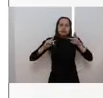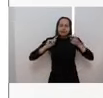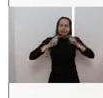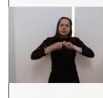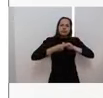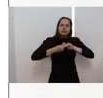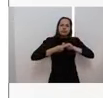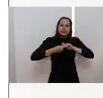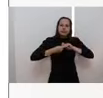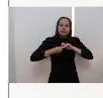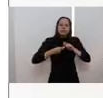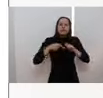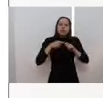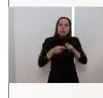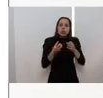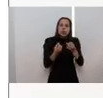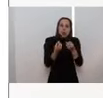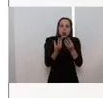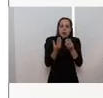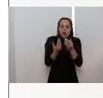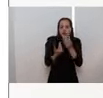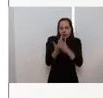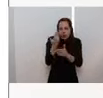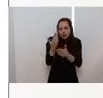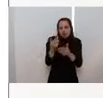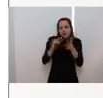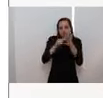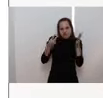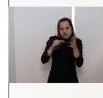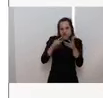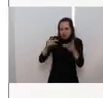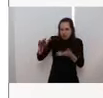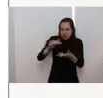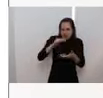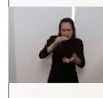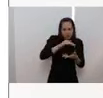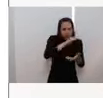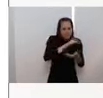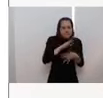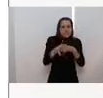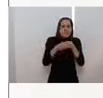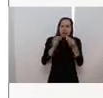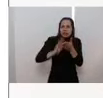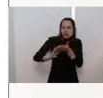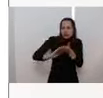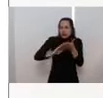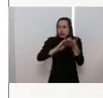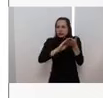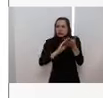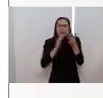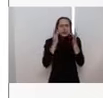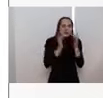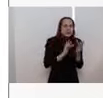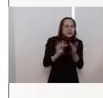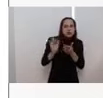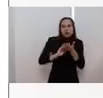con la adquisición de nuevos equipos y el mantenimiento de su infraestructura la subestación eléctrica tuvo